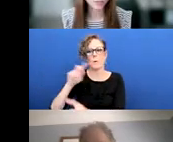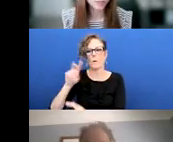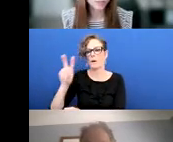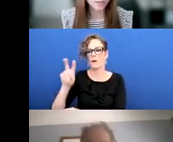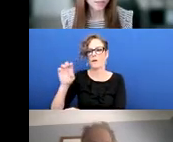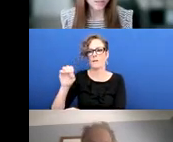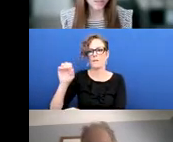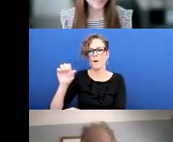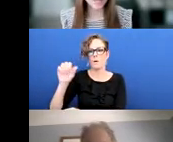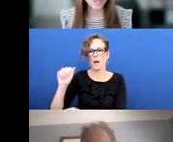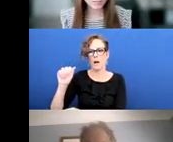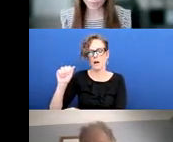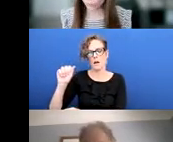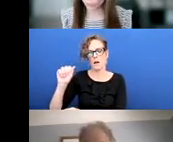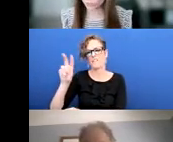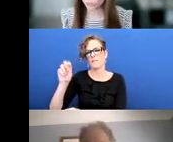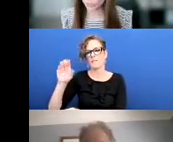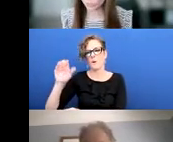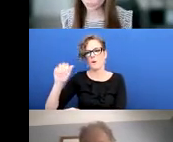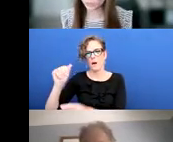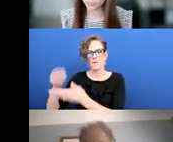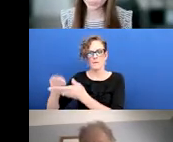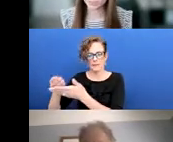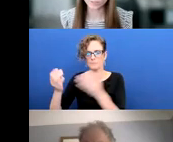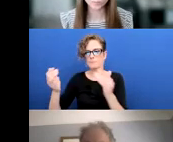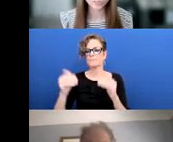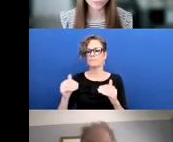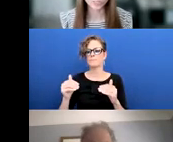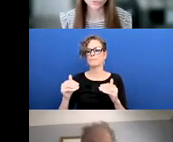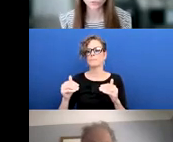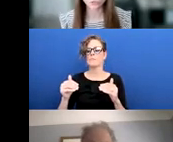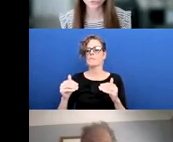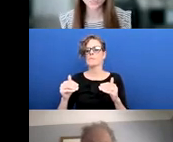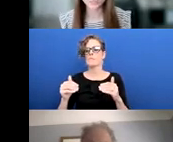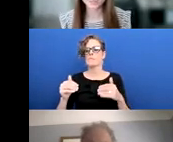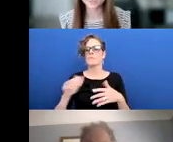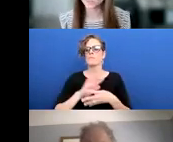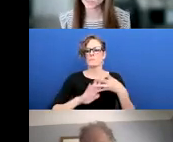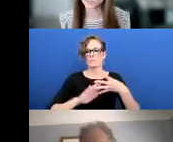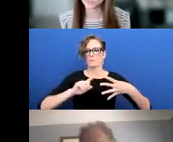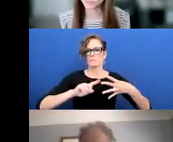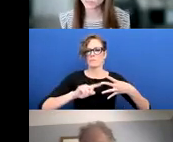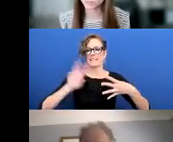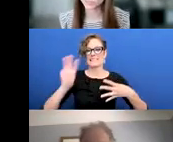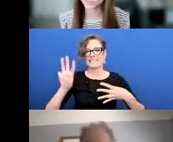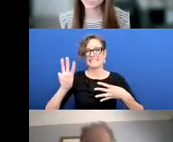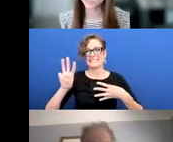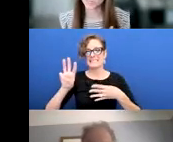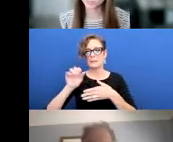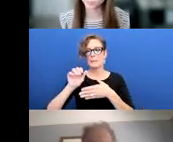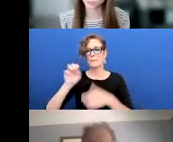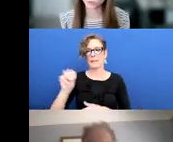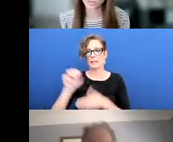Los programas que van a recibir estos fondos ya habían solicitado dinero de Boca. Aparte, tenemos 6 millones de dólares